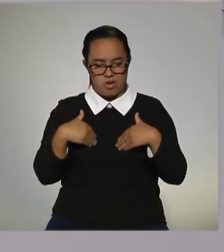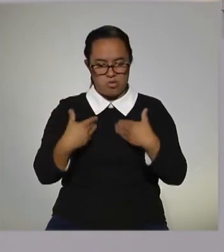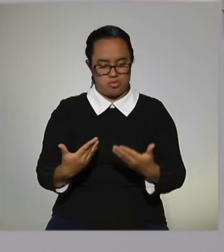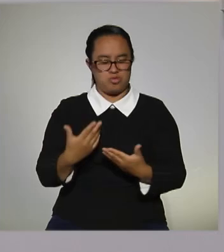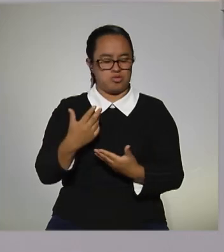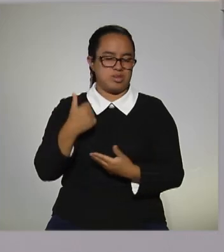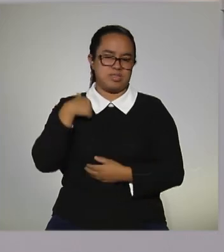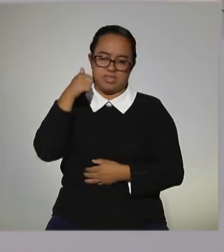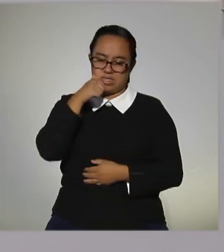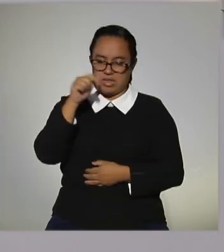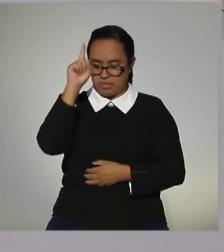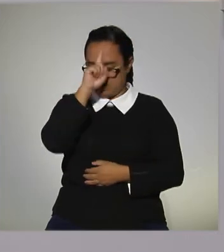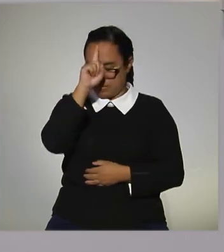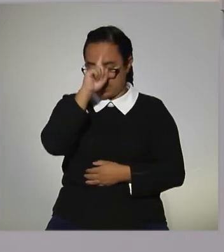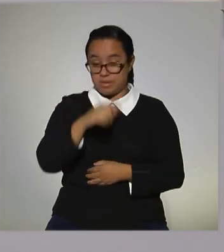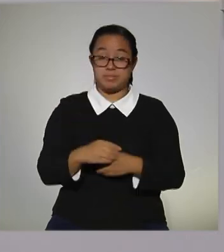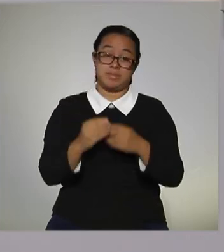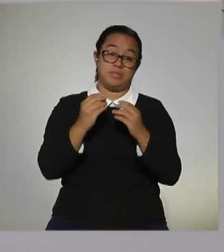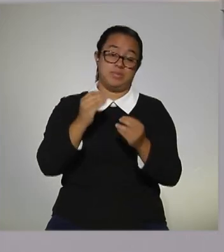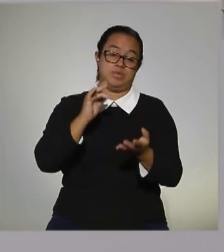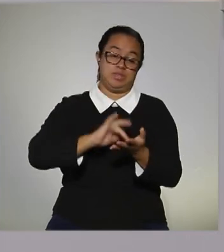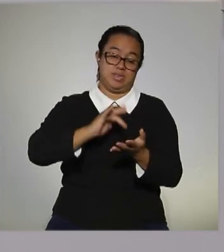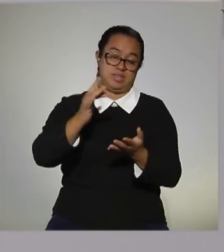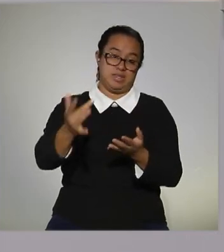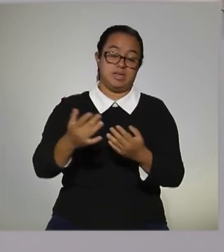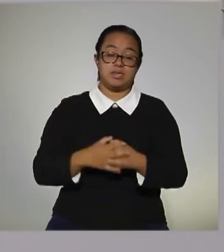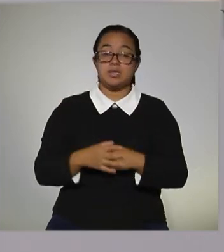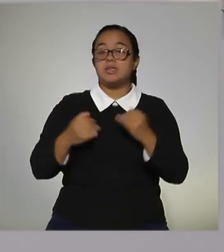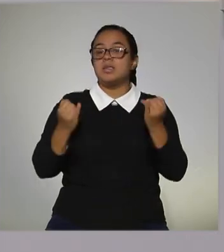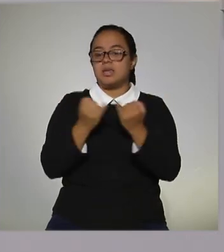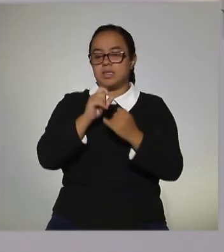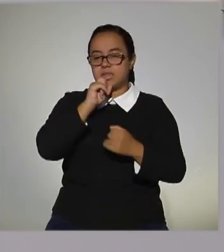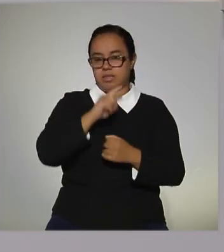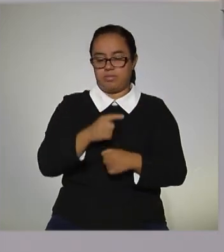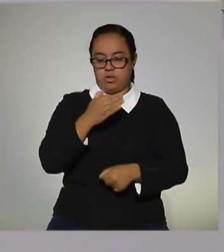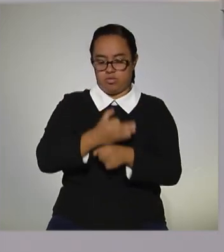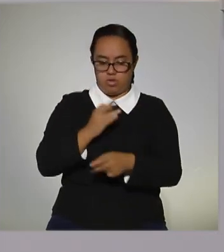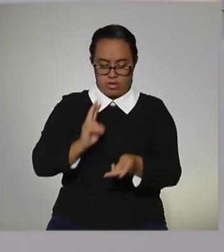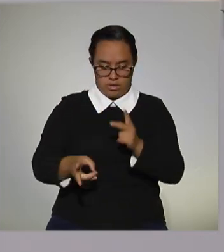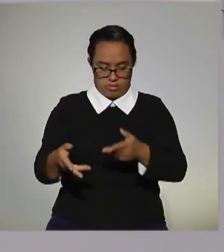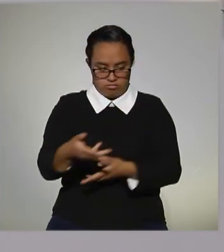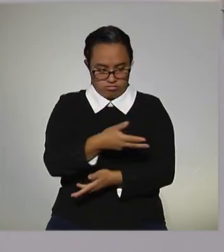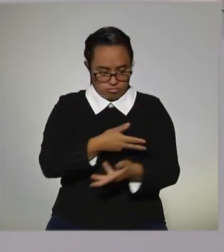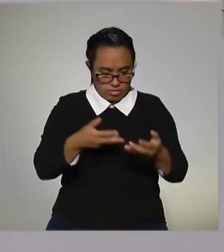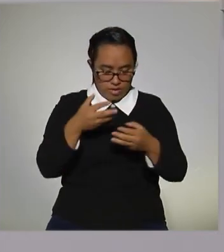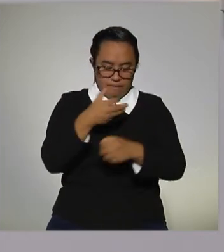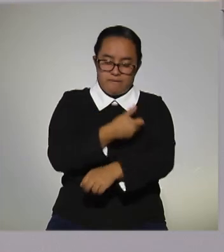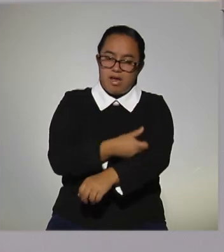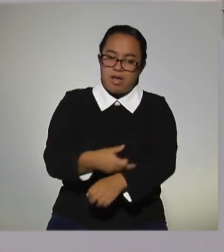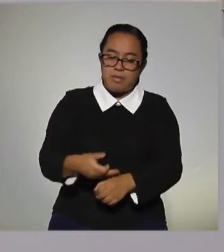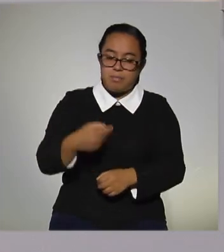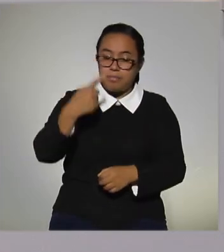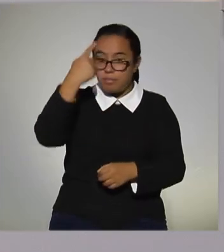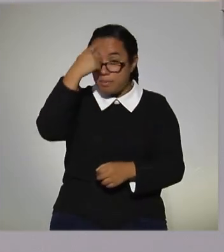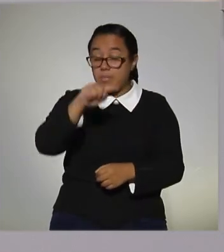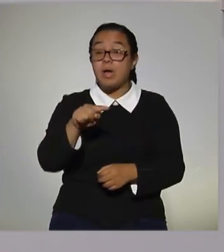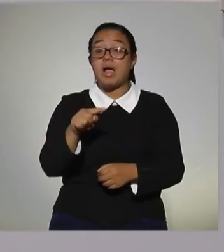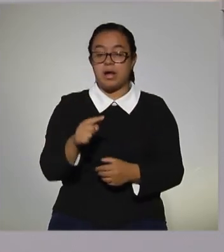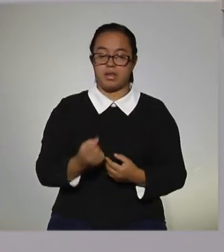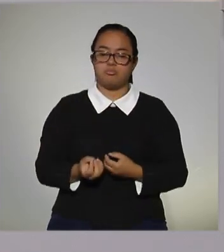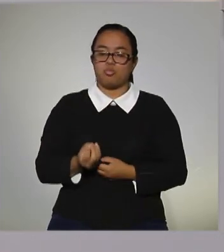muchas gracias por esa recomendación y justamente esa es la plática en familia, que todos puedan llevarse un